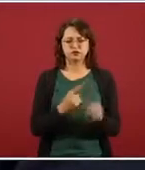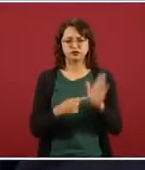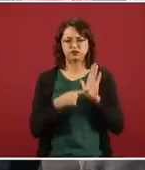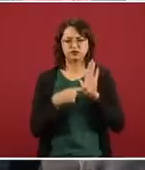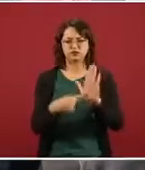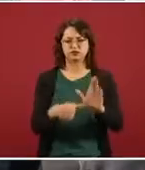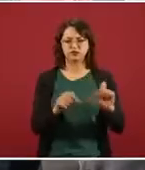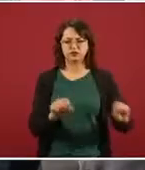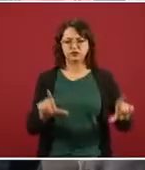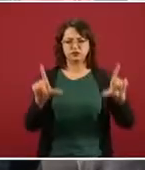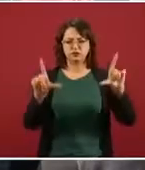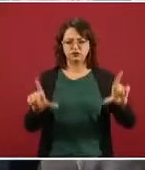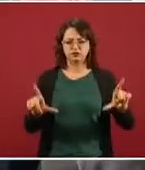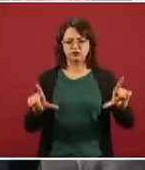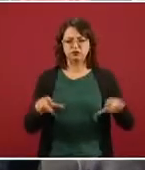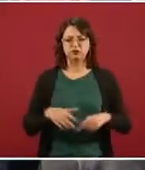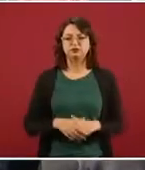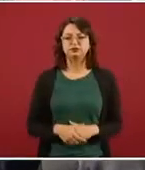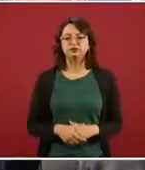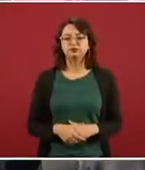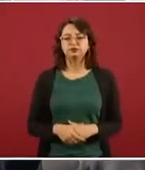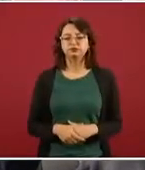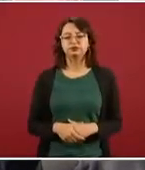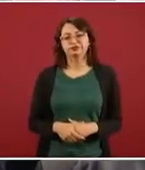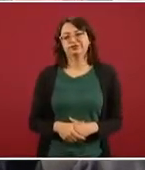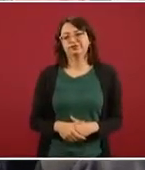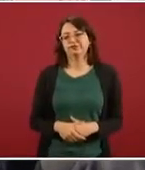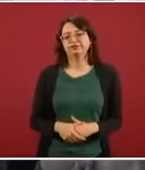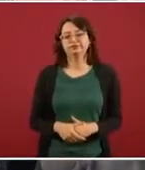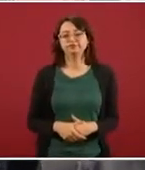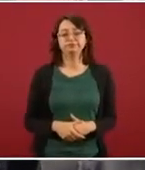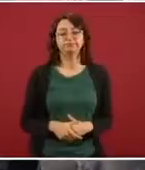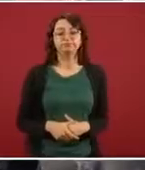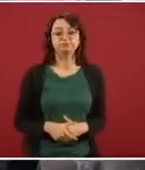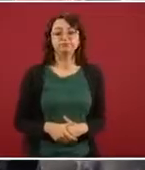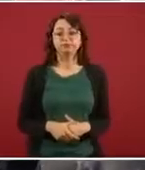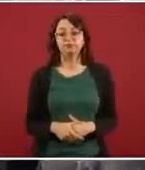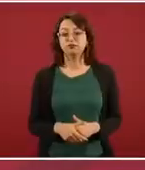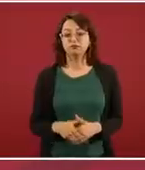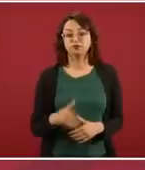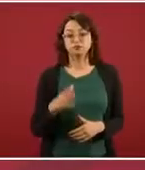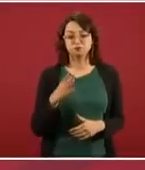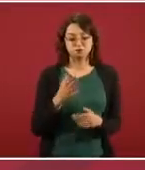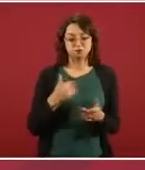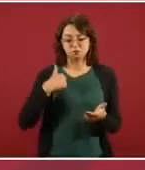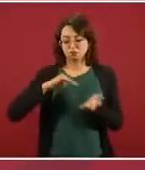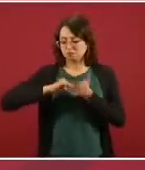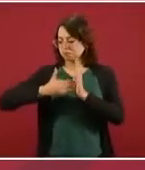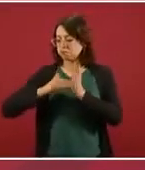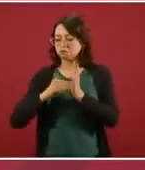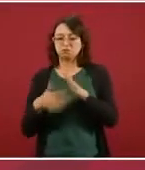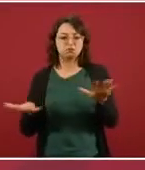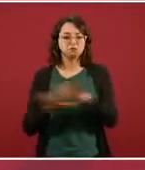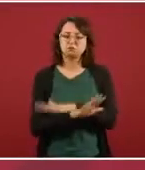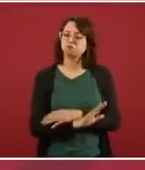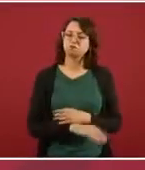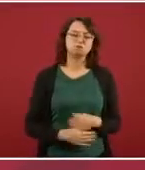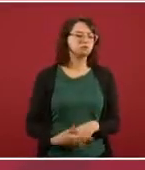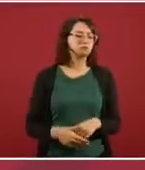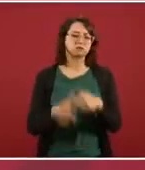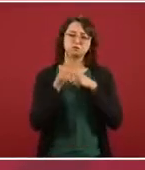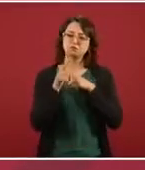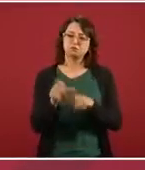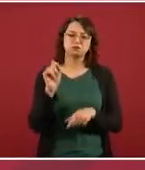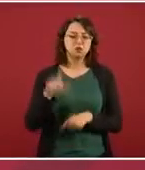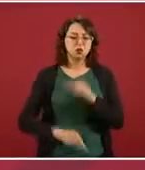el reporte. Entonces, no podemos cambiar, vamos a ir mejorando poco a